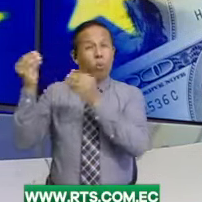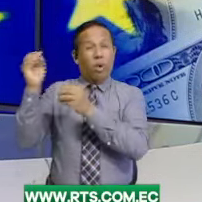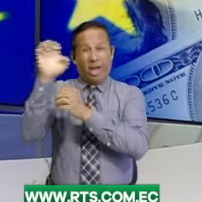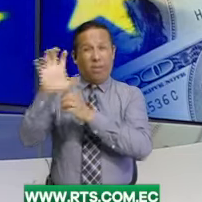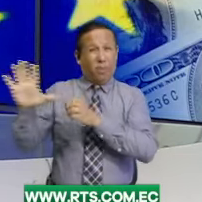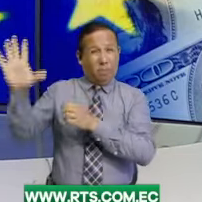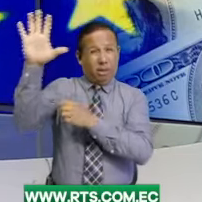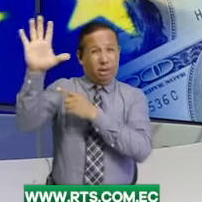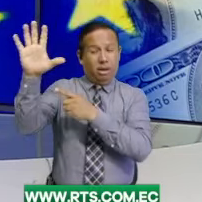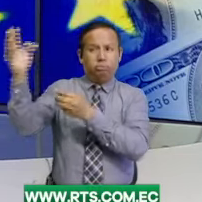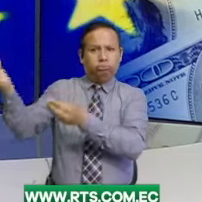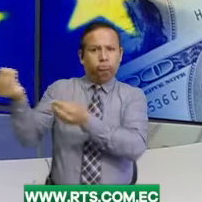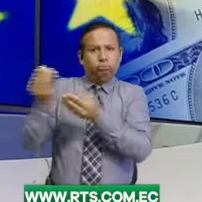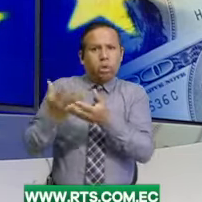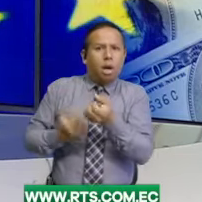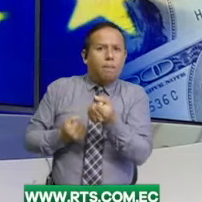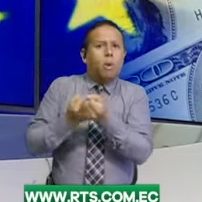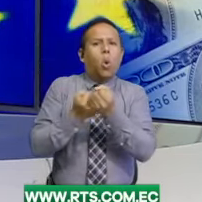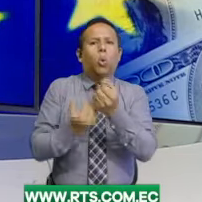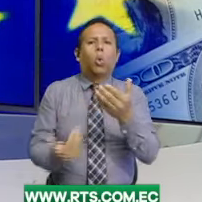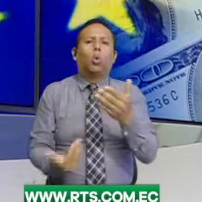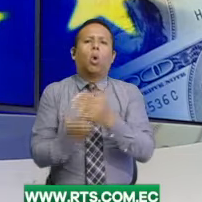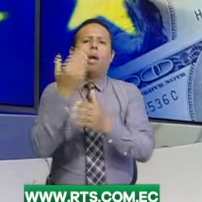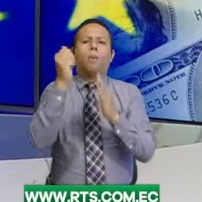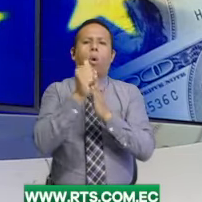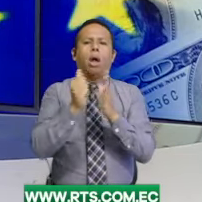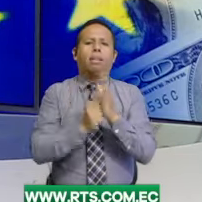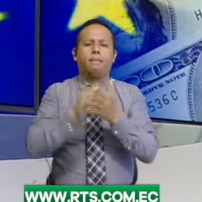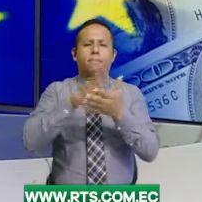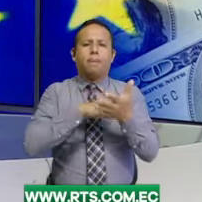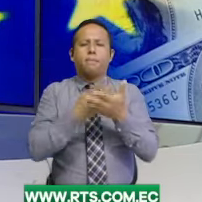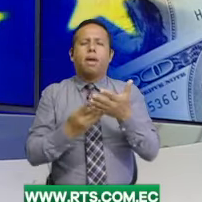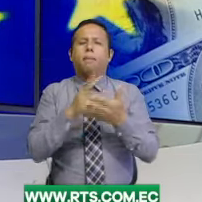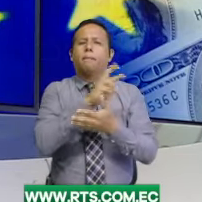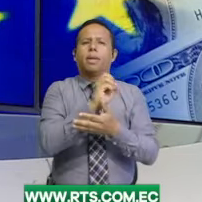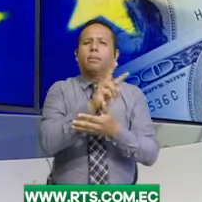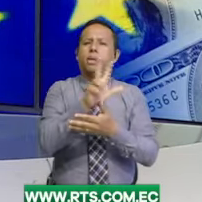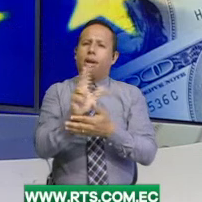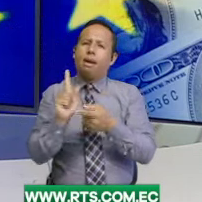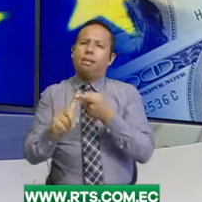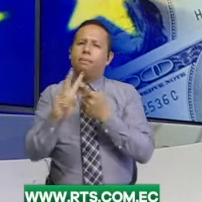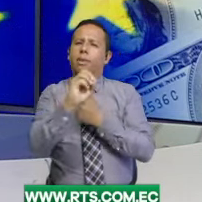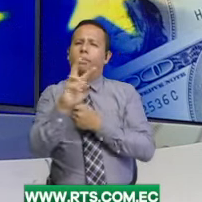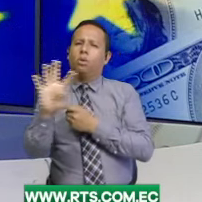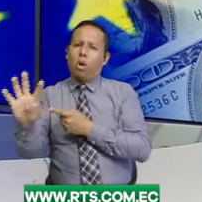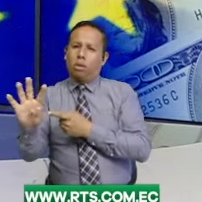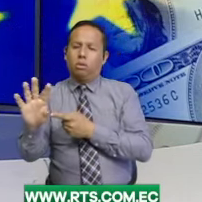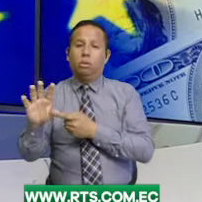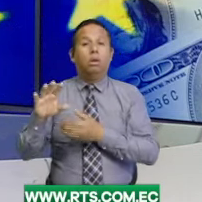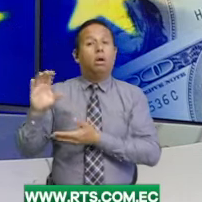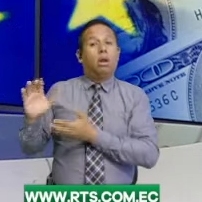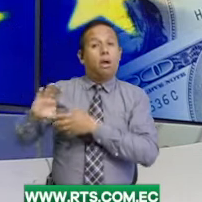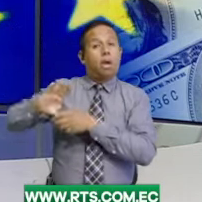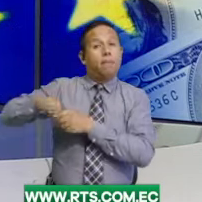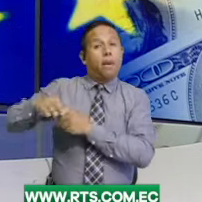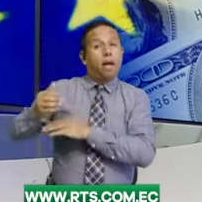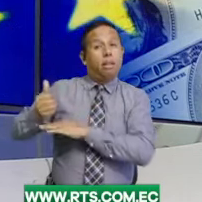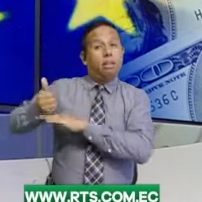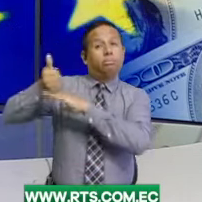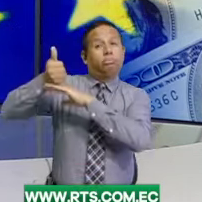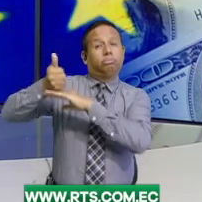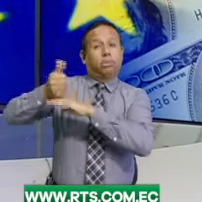diferente índole como parte de la nueva cartera 2023-2024. En este contexto, el embajador de la Unión Europea